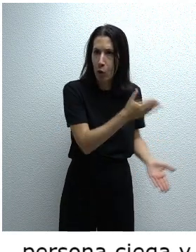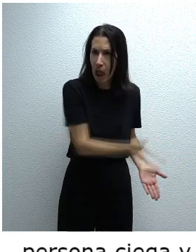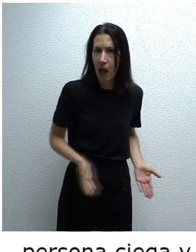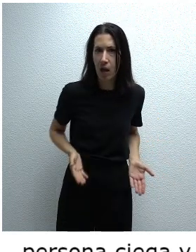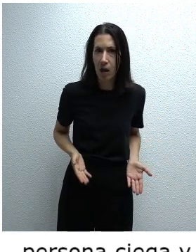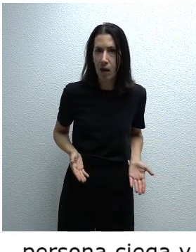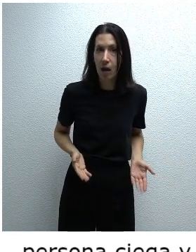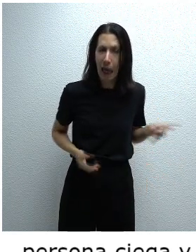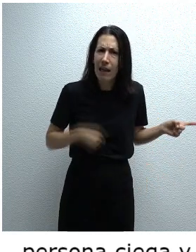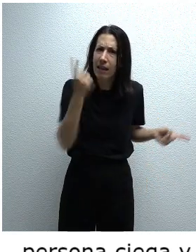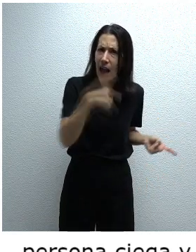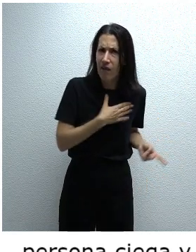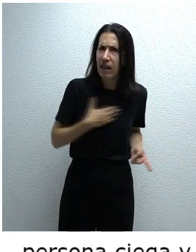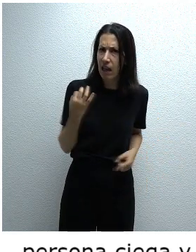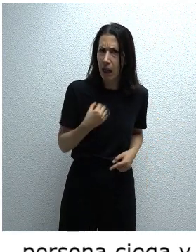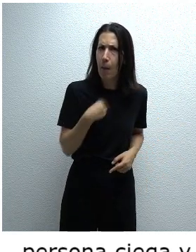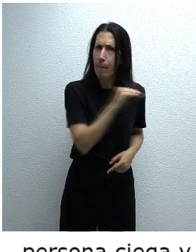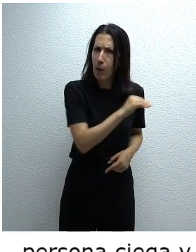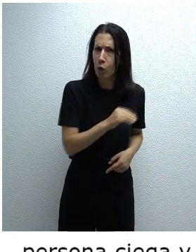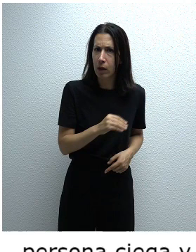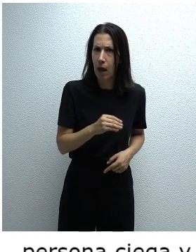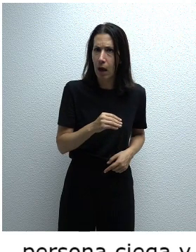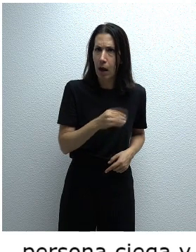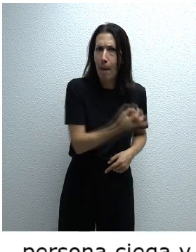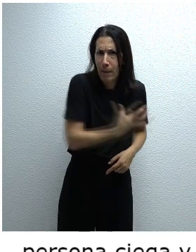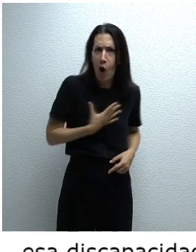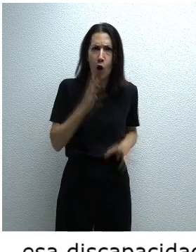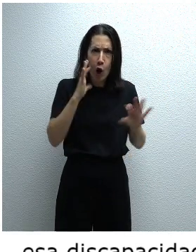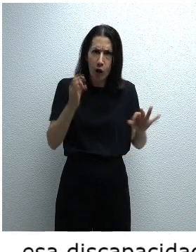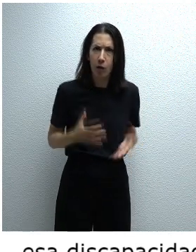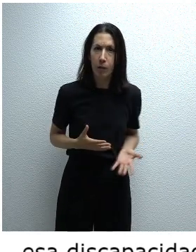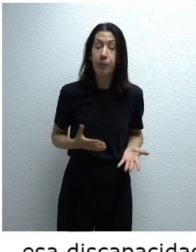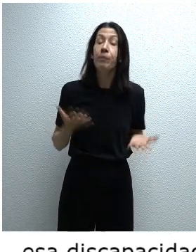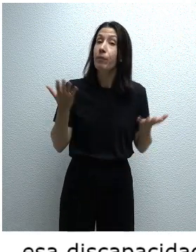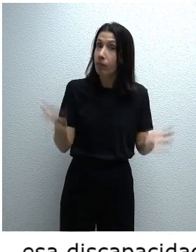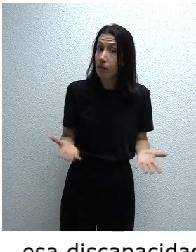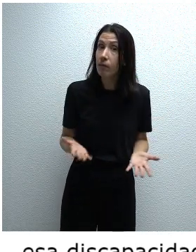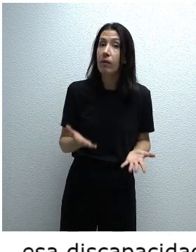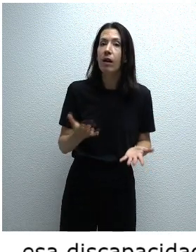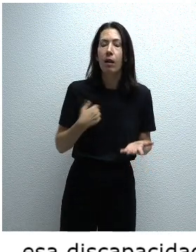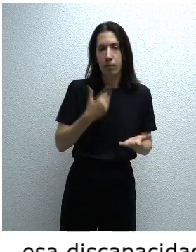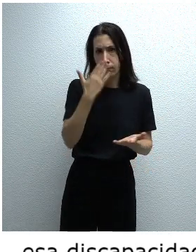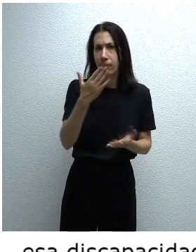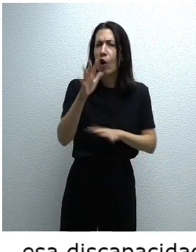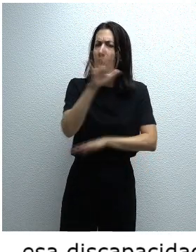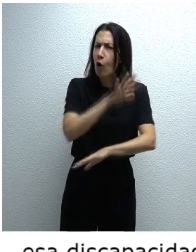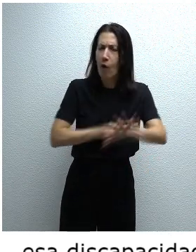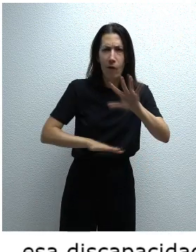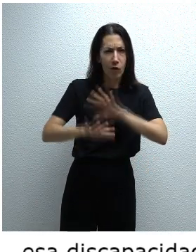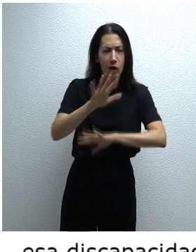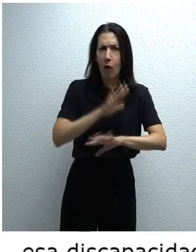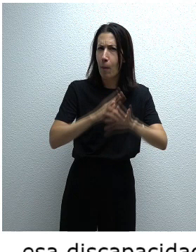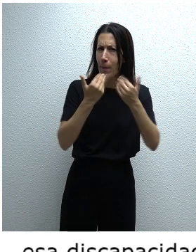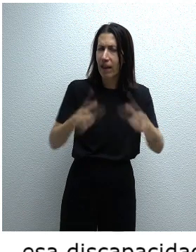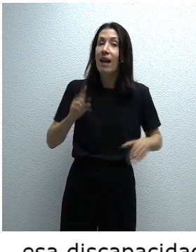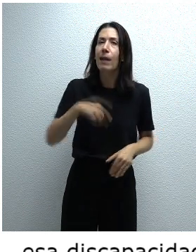él, porque él sabe lo que quiere, mucho mejor que yo, lógicamente. Bueno, pues ha habido una confusión también en el